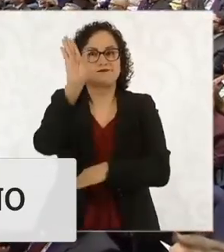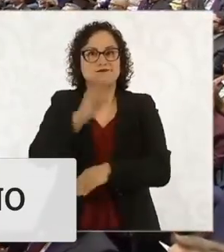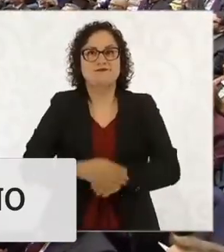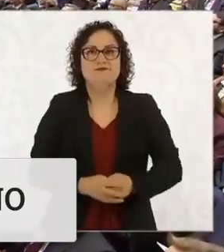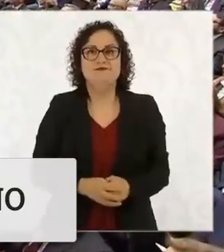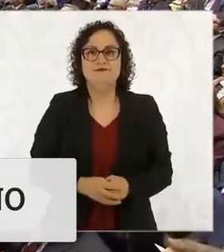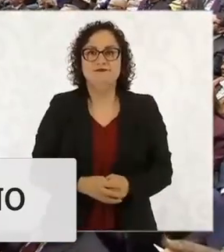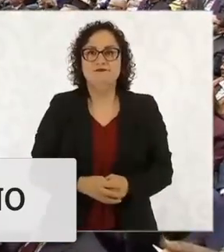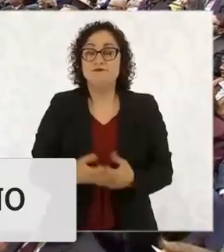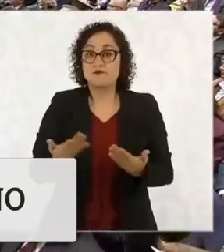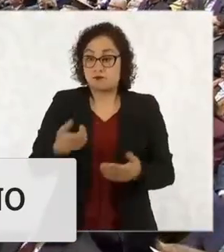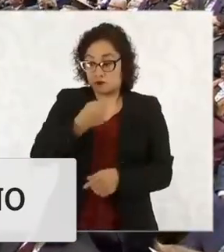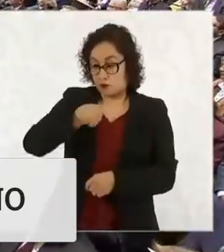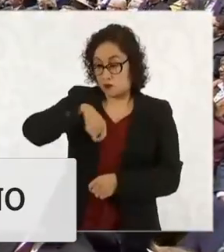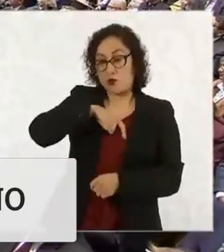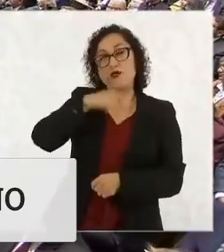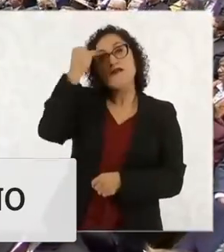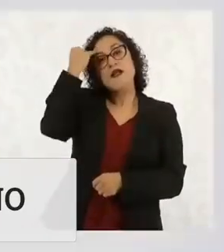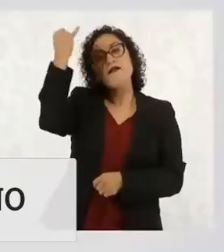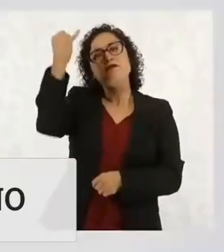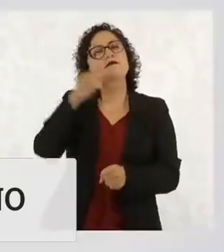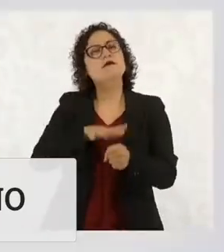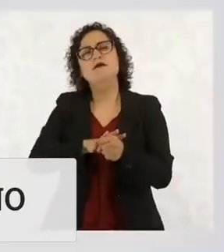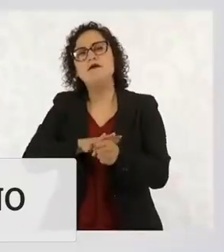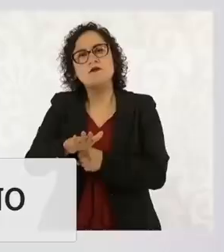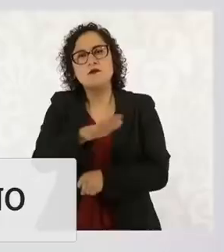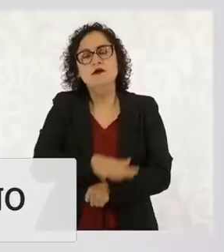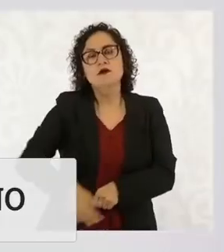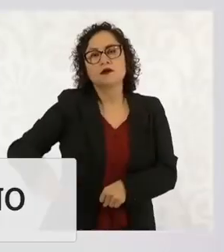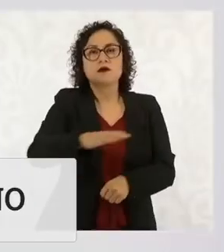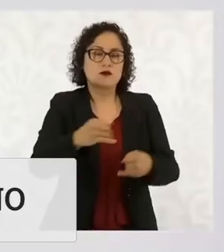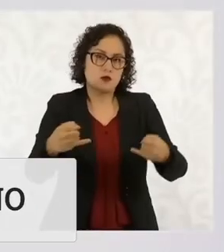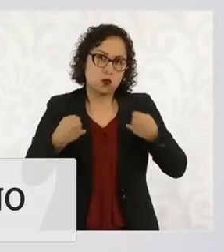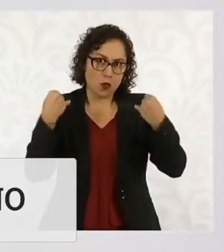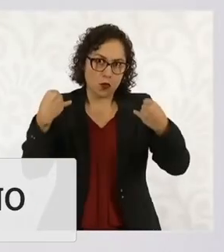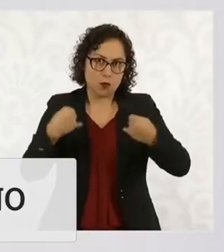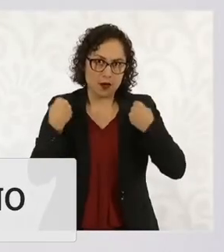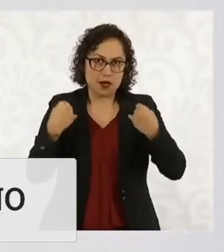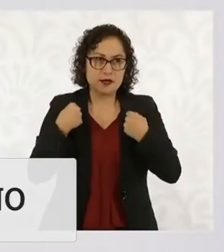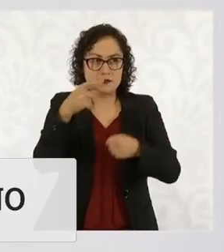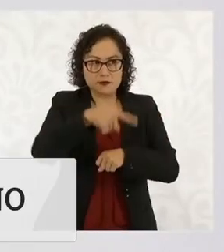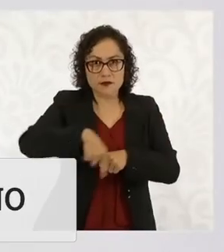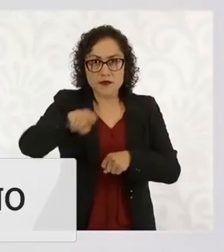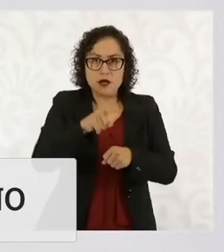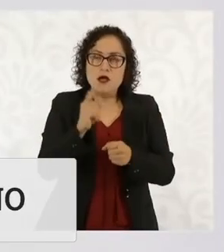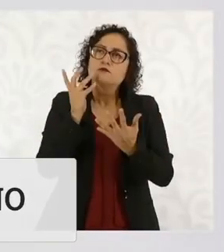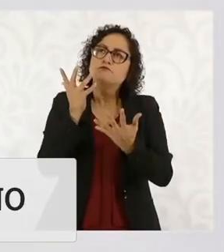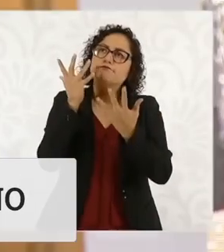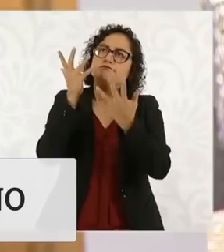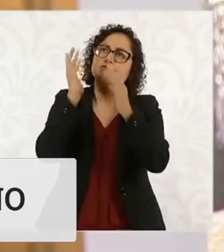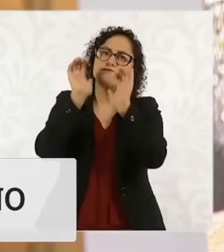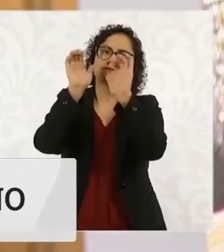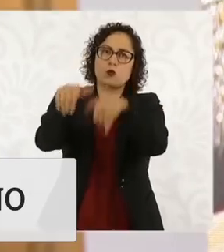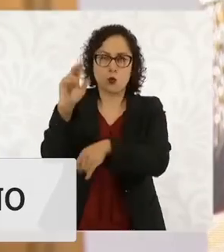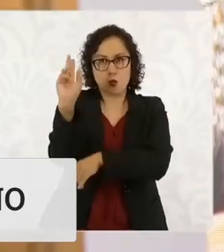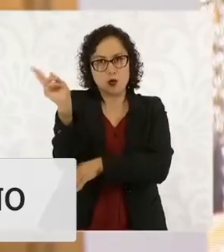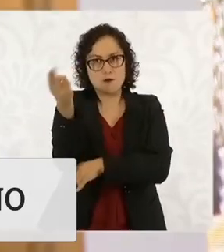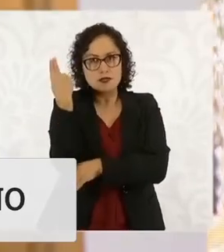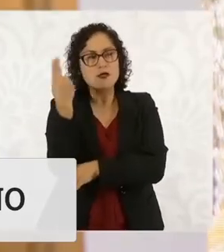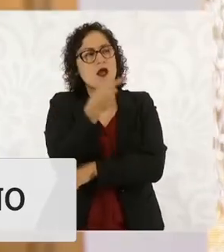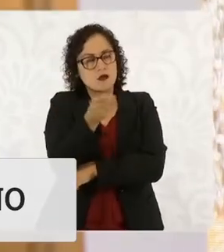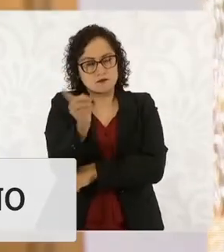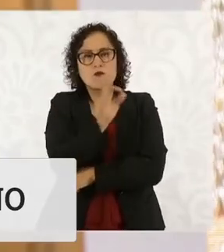Nuestra visión es que las y los jóvenes que deseen estudiar la universidad tengan el derecho a hacerlo de